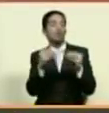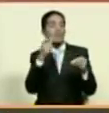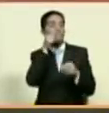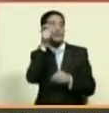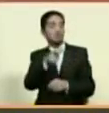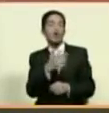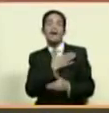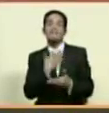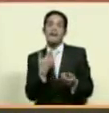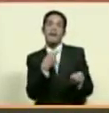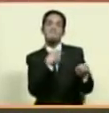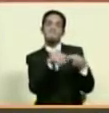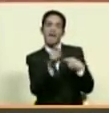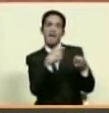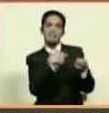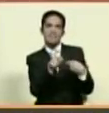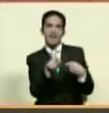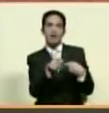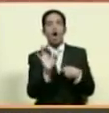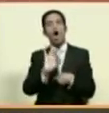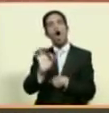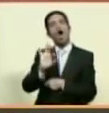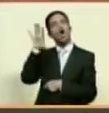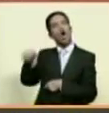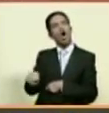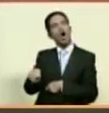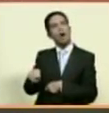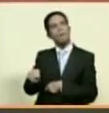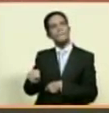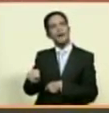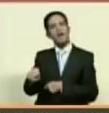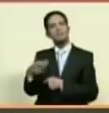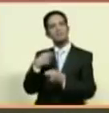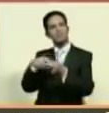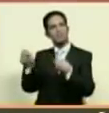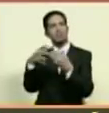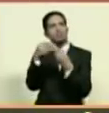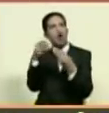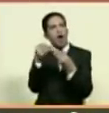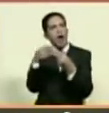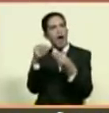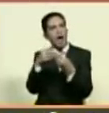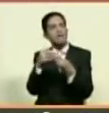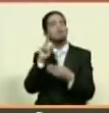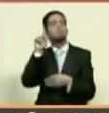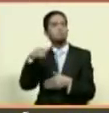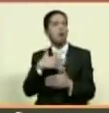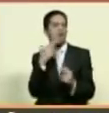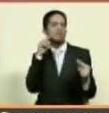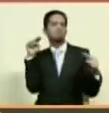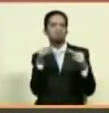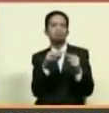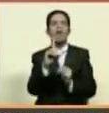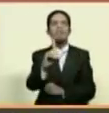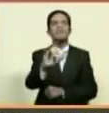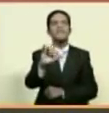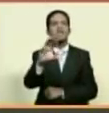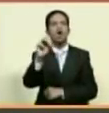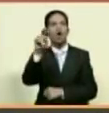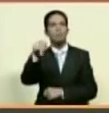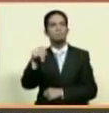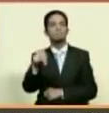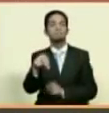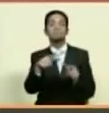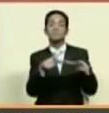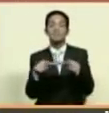ofertar divisas y toda empresa que quiera demandar divisas pueden reencontrarse en el DICOM. Un